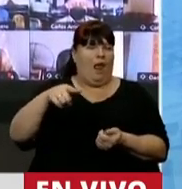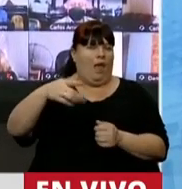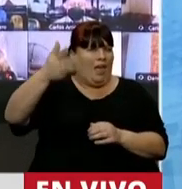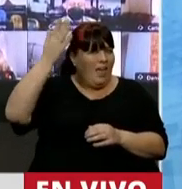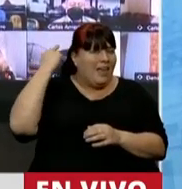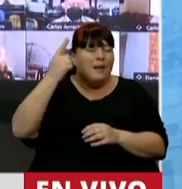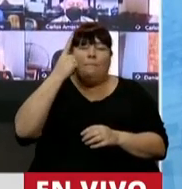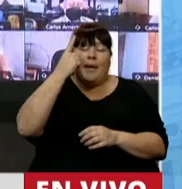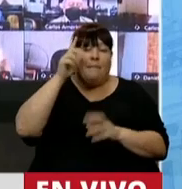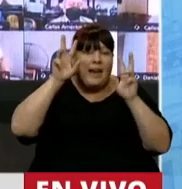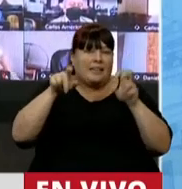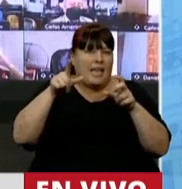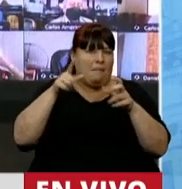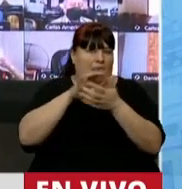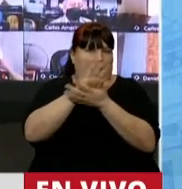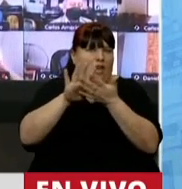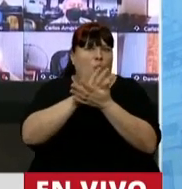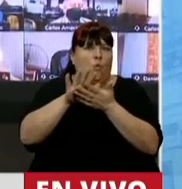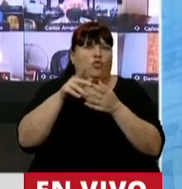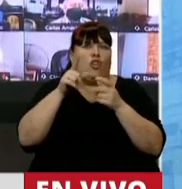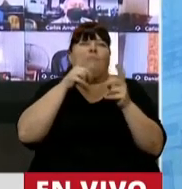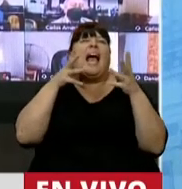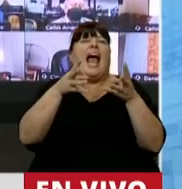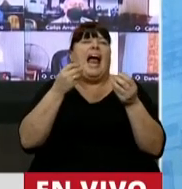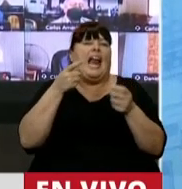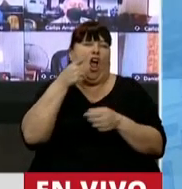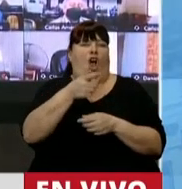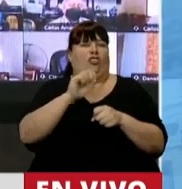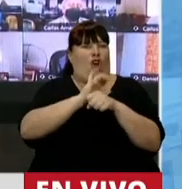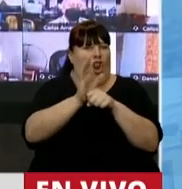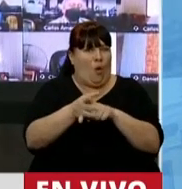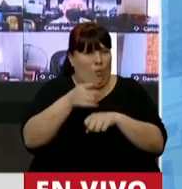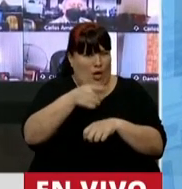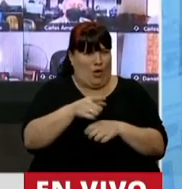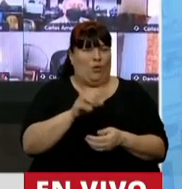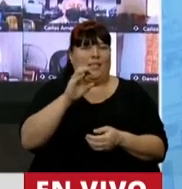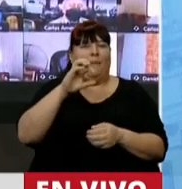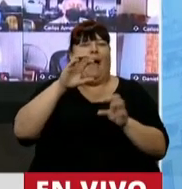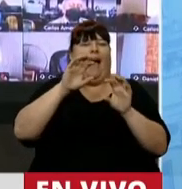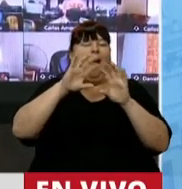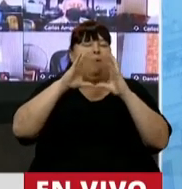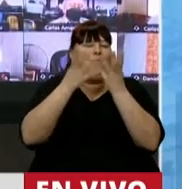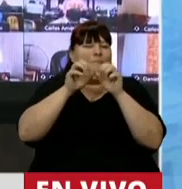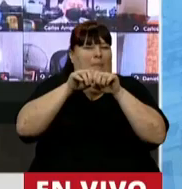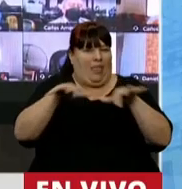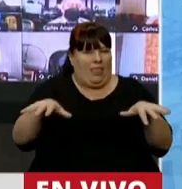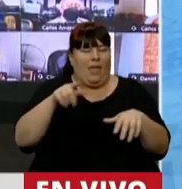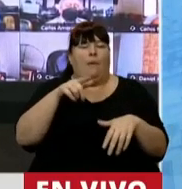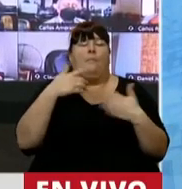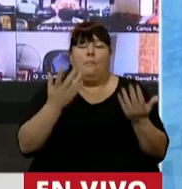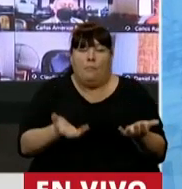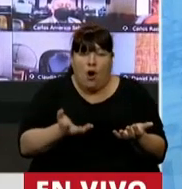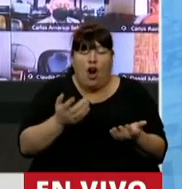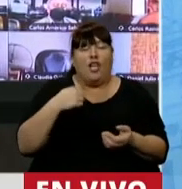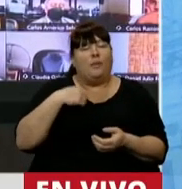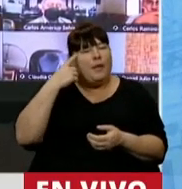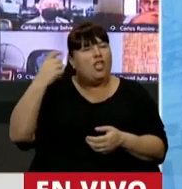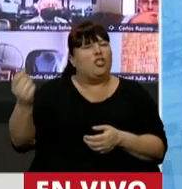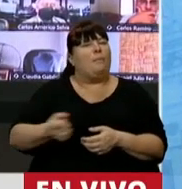siendo la primera línea de trinchera ante esta guerra que hoy tenemos, llamada pandemia. Por eso me